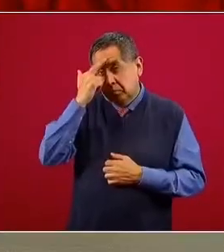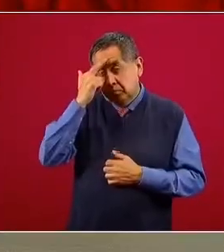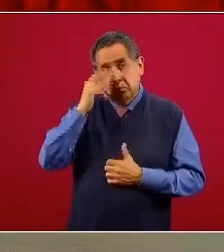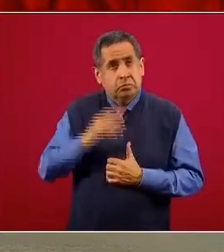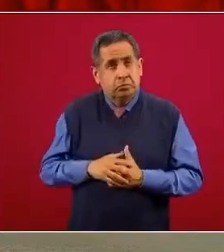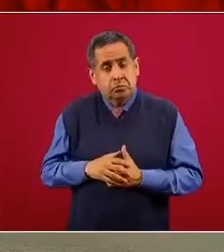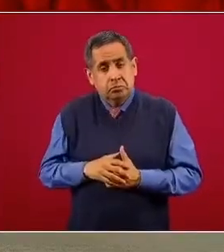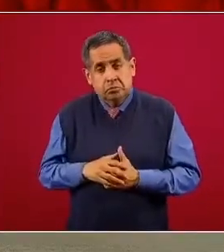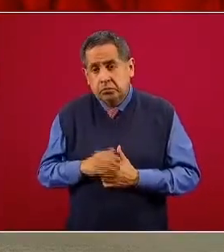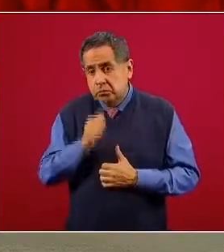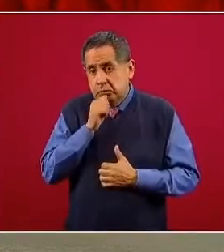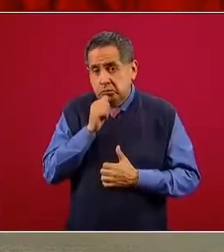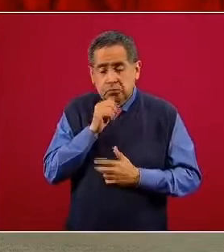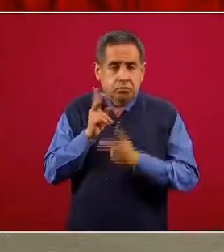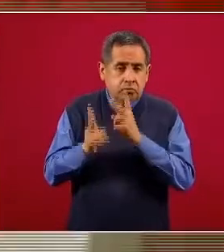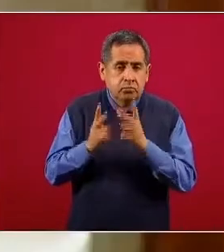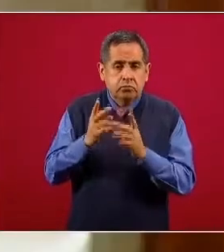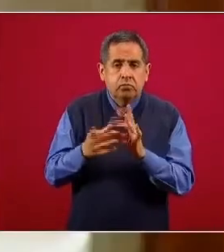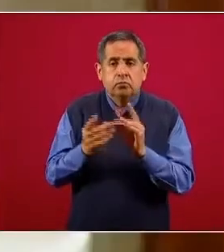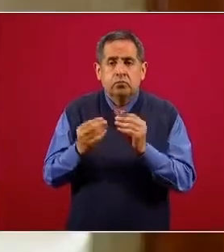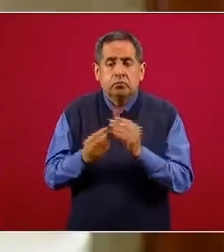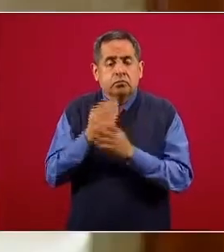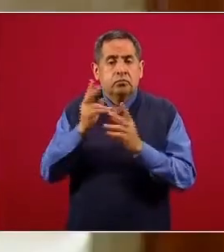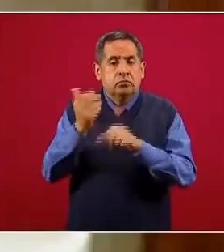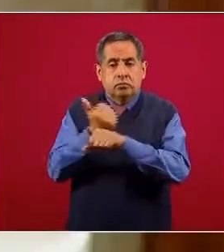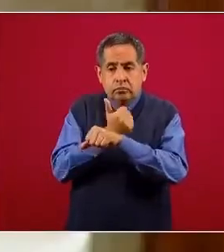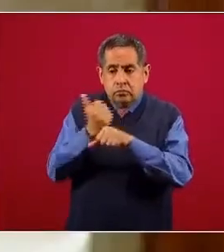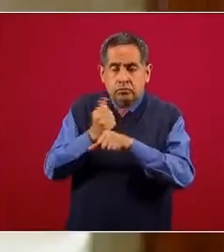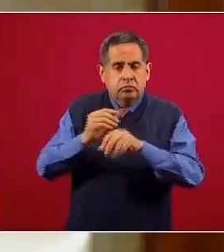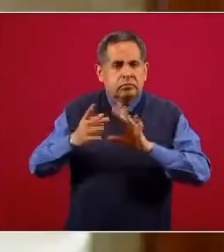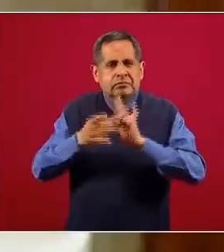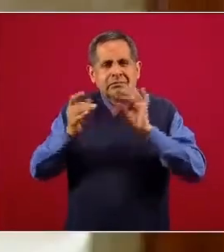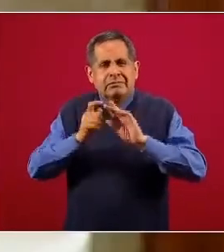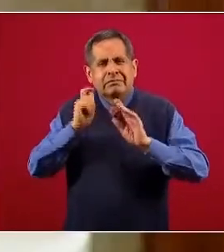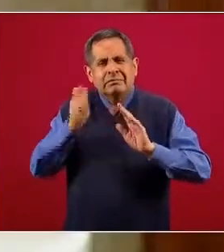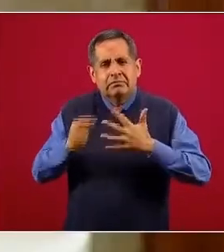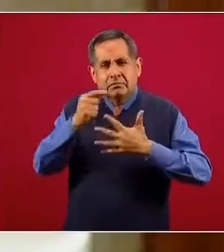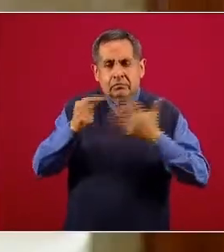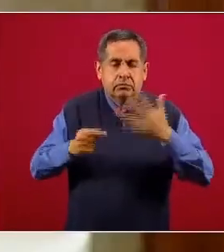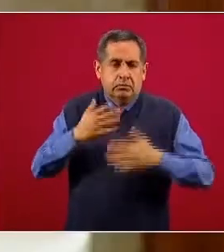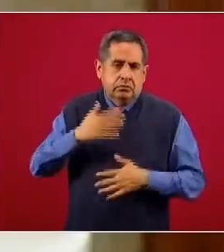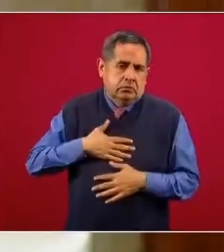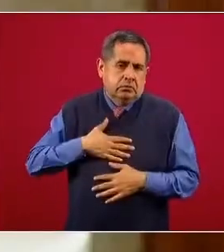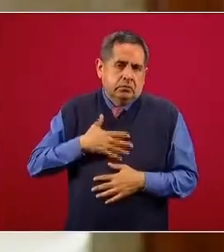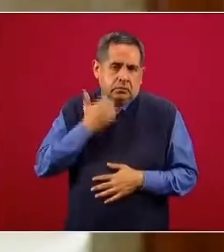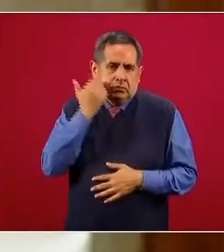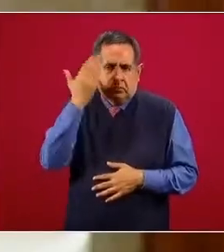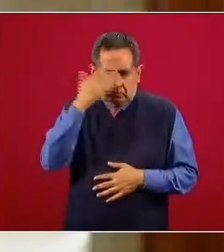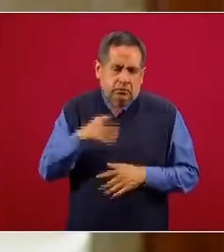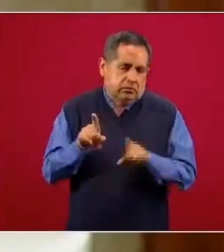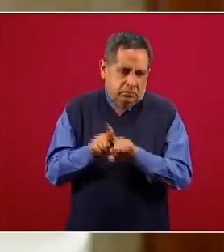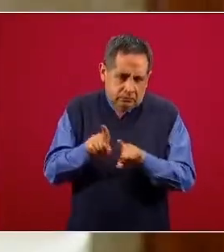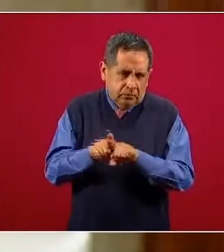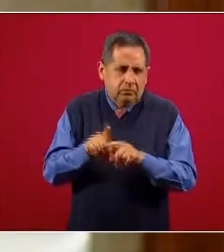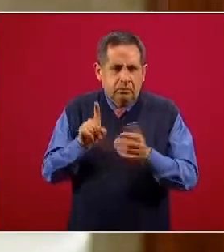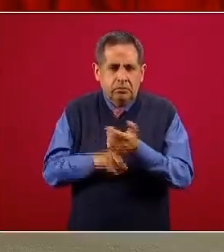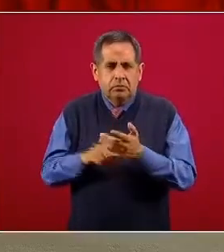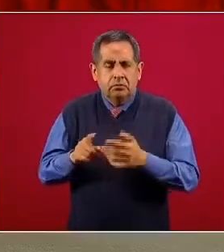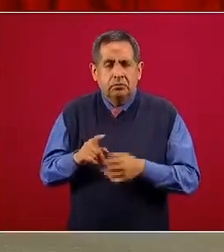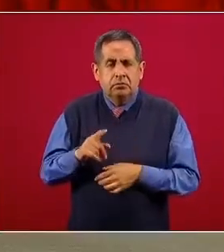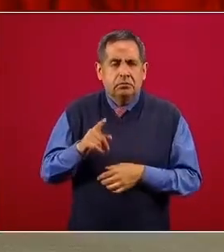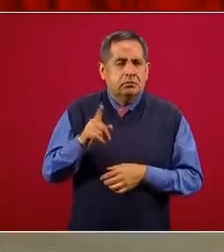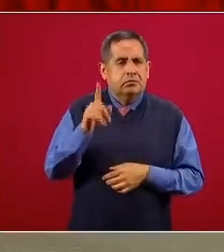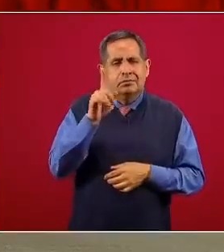la oportunidad de que comente esta nueva fase, ¿no? Me interesa mucho porque es el mismo caso de la